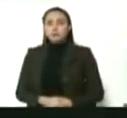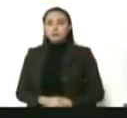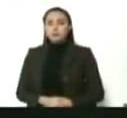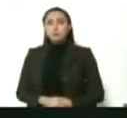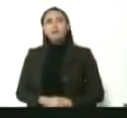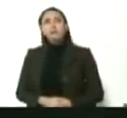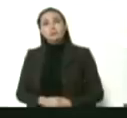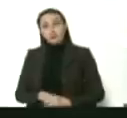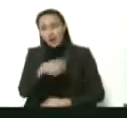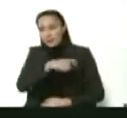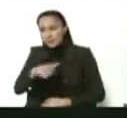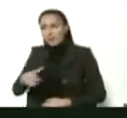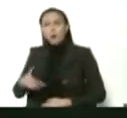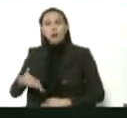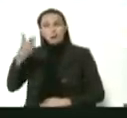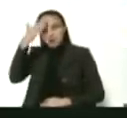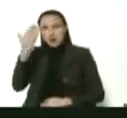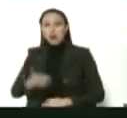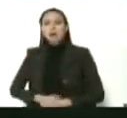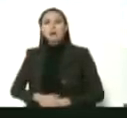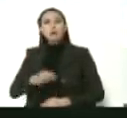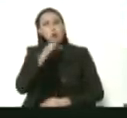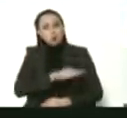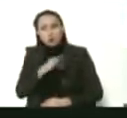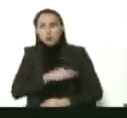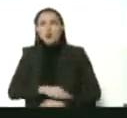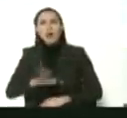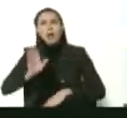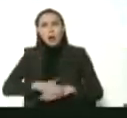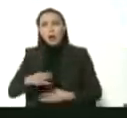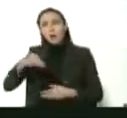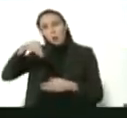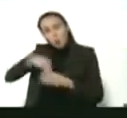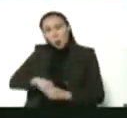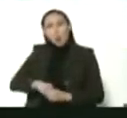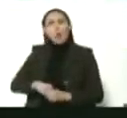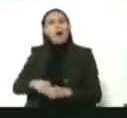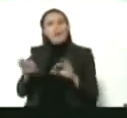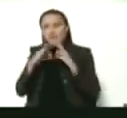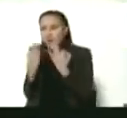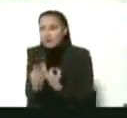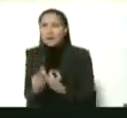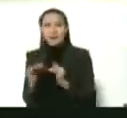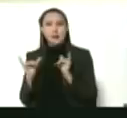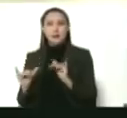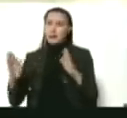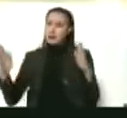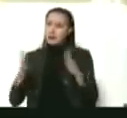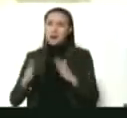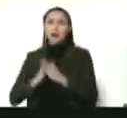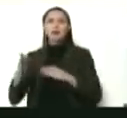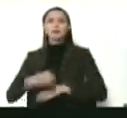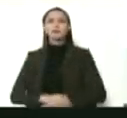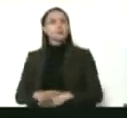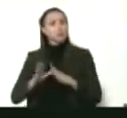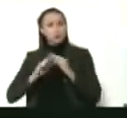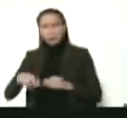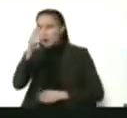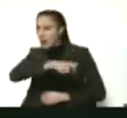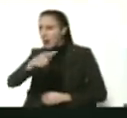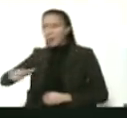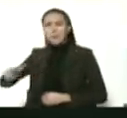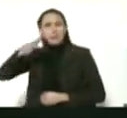Eran los conceptos principales, social, una cuarentena social, familiar, colectiva, toda la colectividad